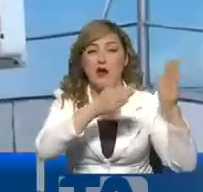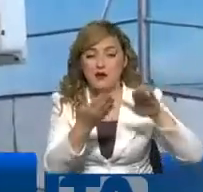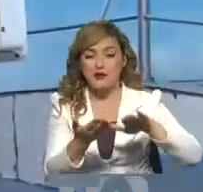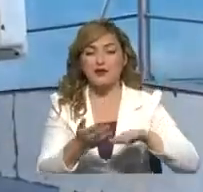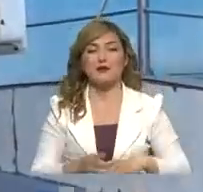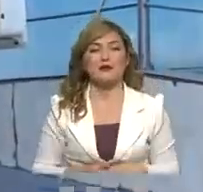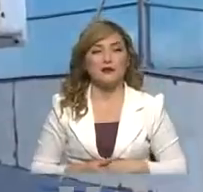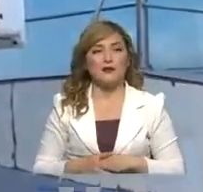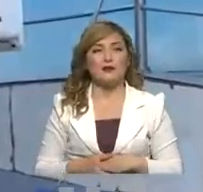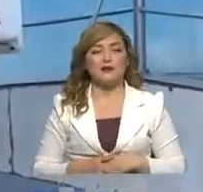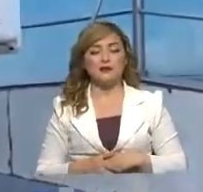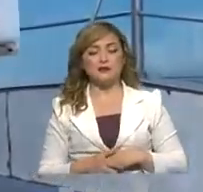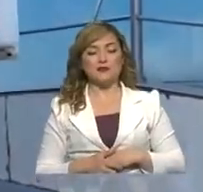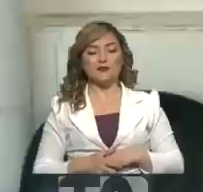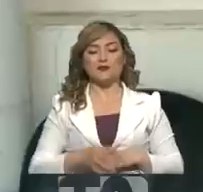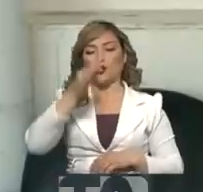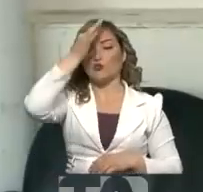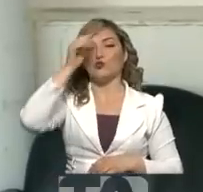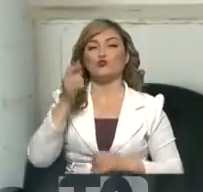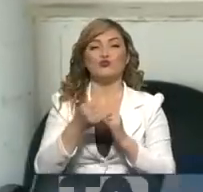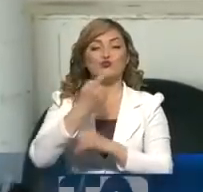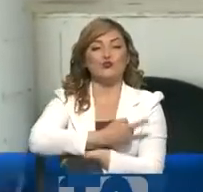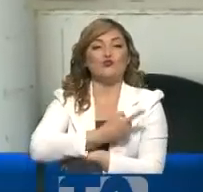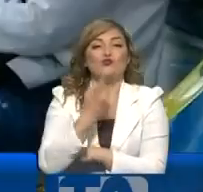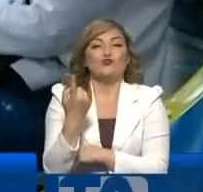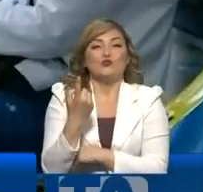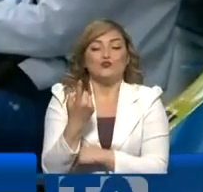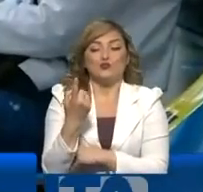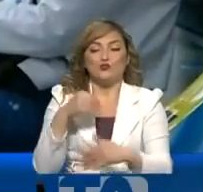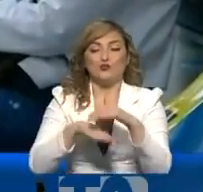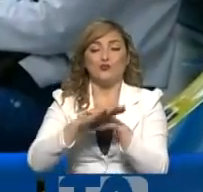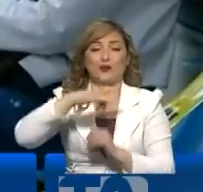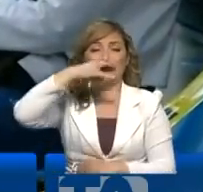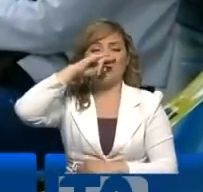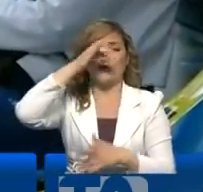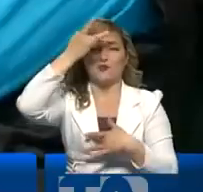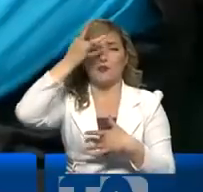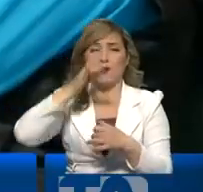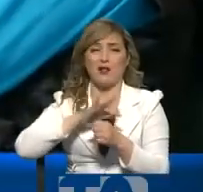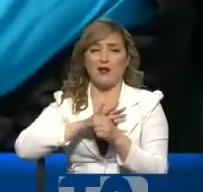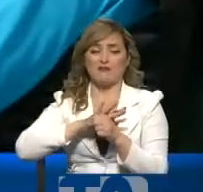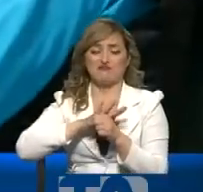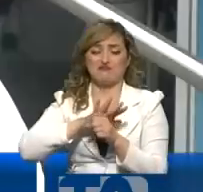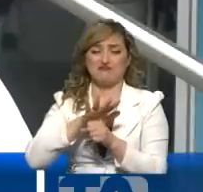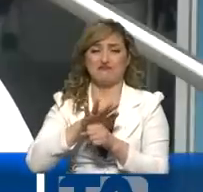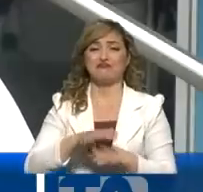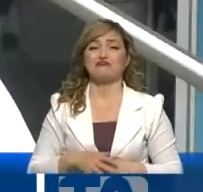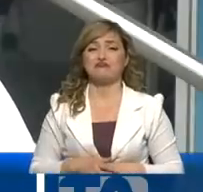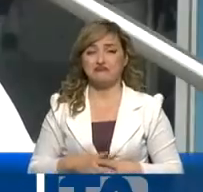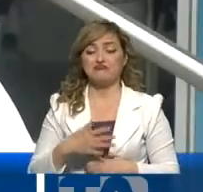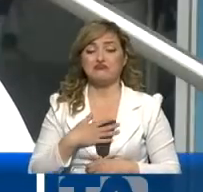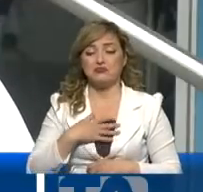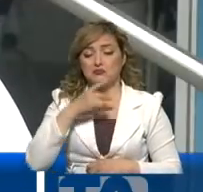otros hospitales, aquí también han registrado en estos últimos días el ingreso de niños con problemas respiratorios.